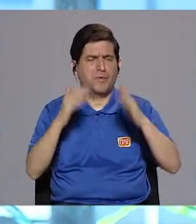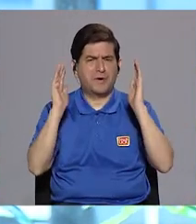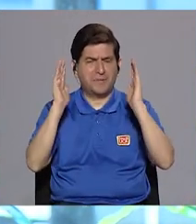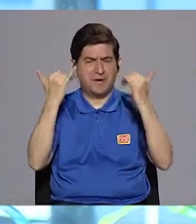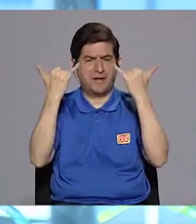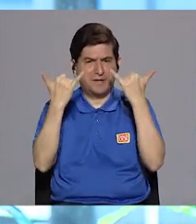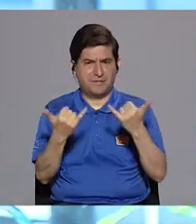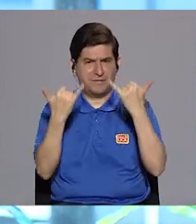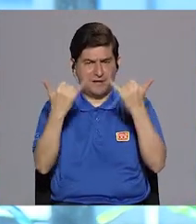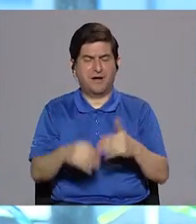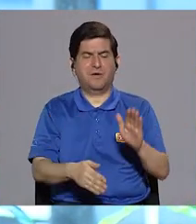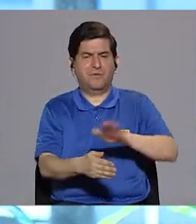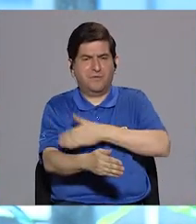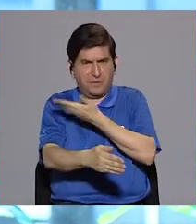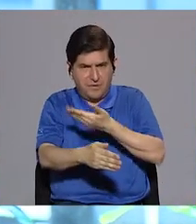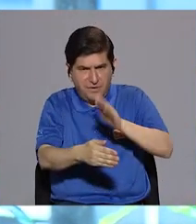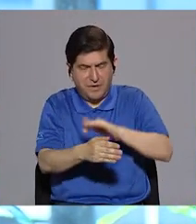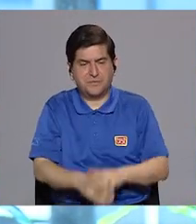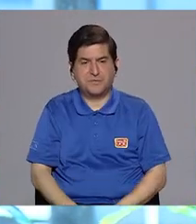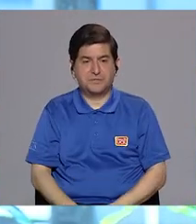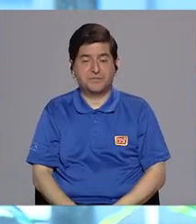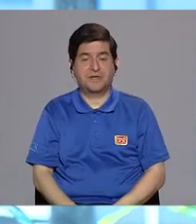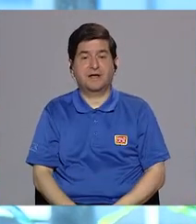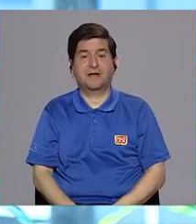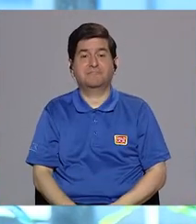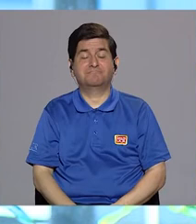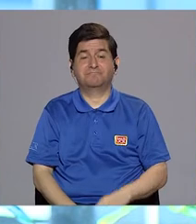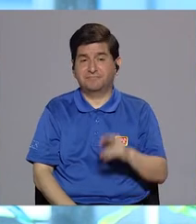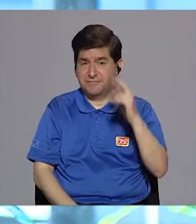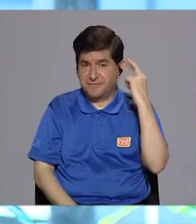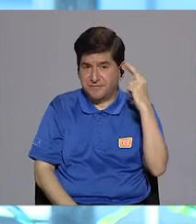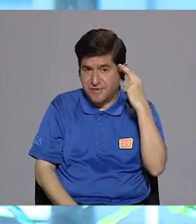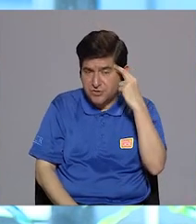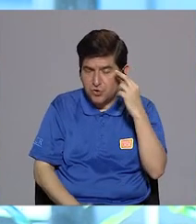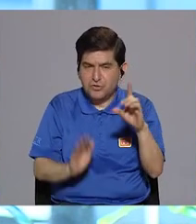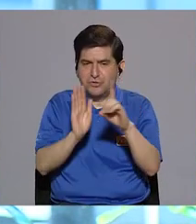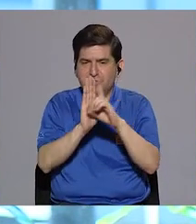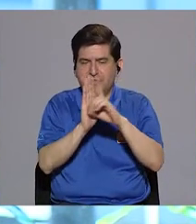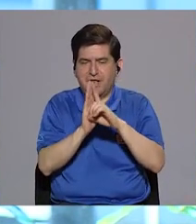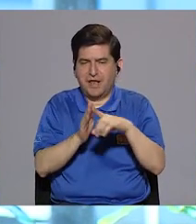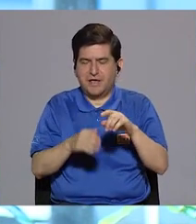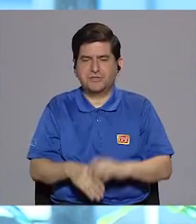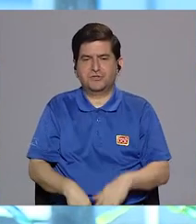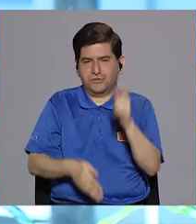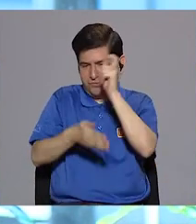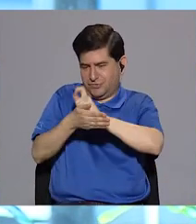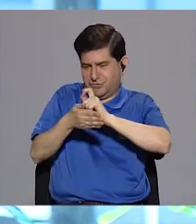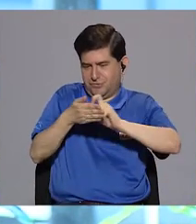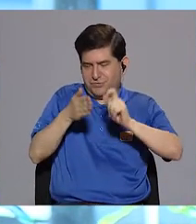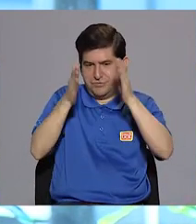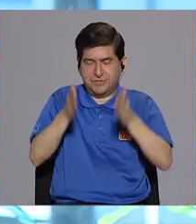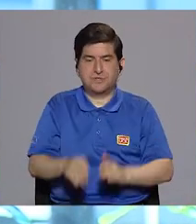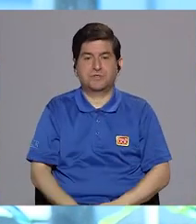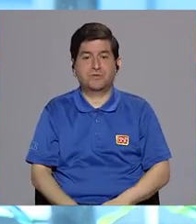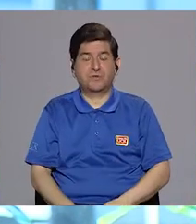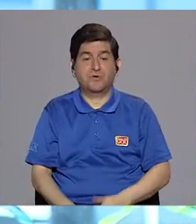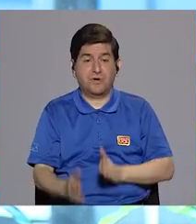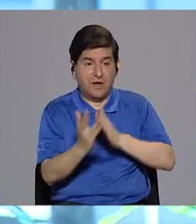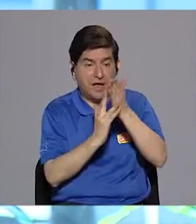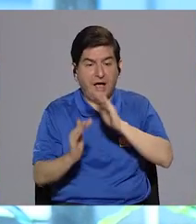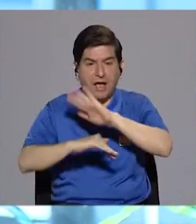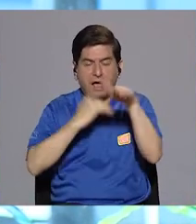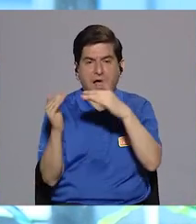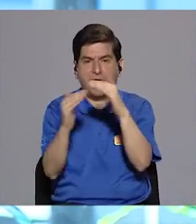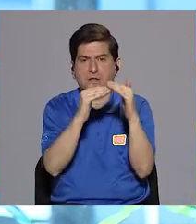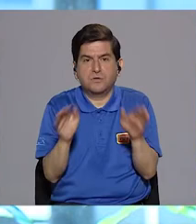en este momento que vive la música y pasa uh-huh. por los derechos de autor. Uh-huh. ¿Cómo hacer accesible a toda esa